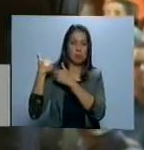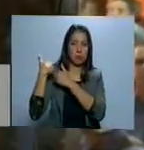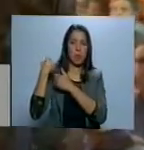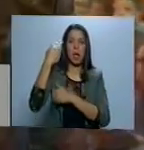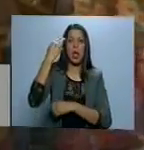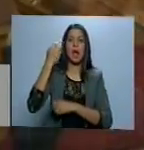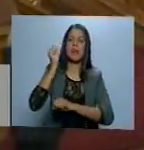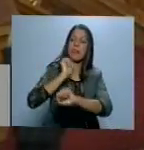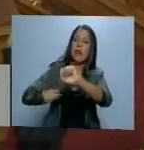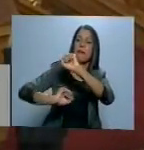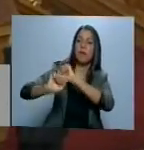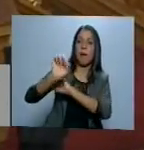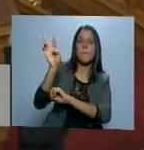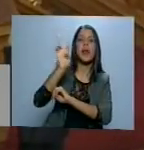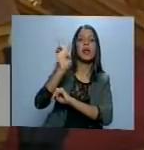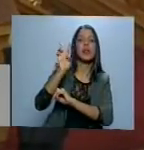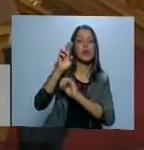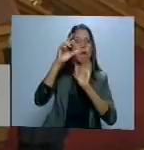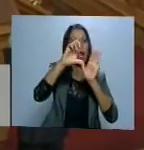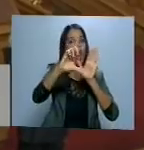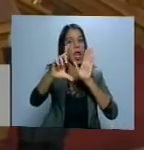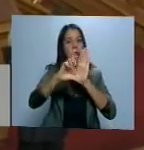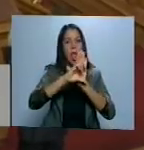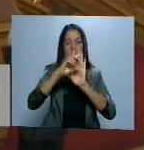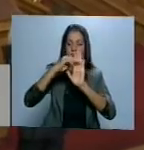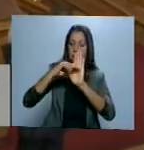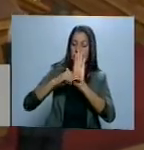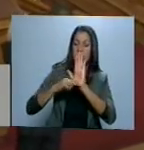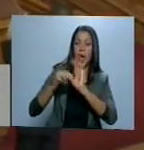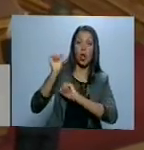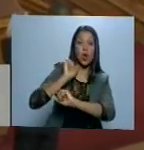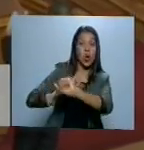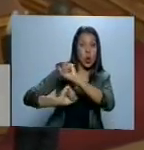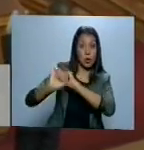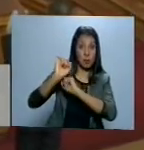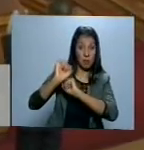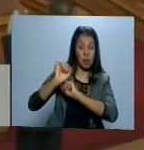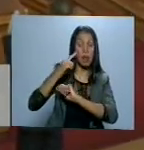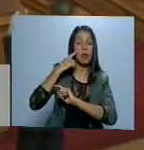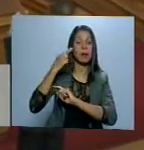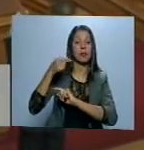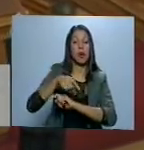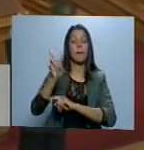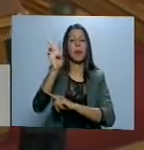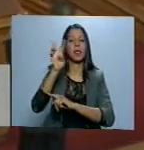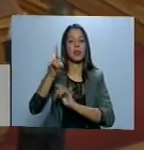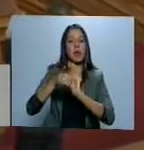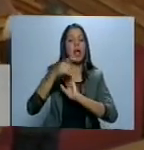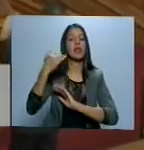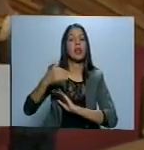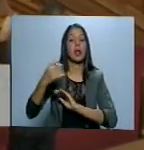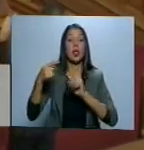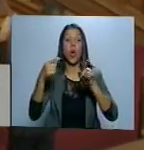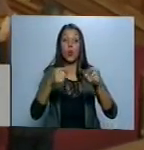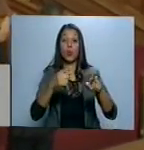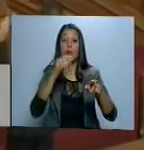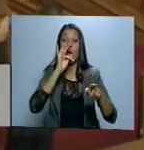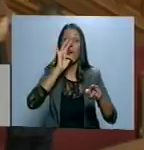de la República y todo el orden y el normativo y el Estado de Derecho de Venezuela? ¿Jura